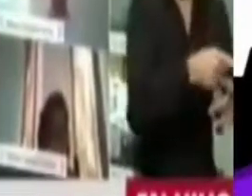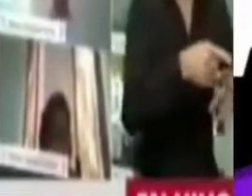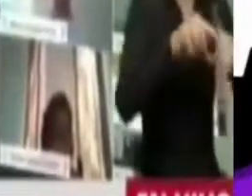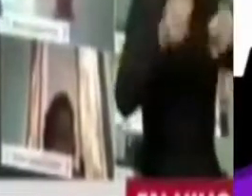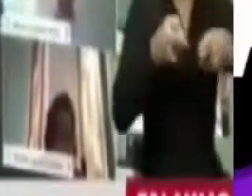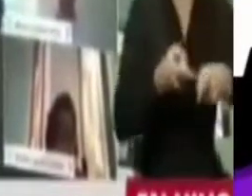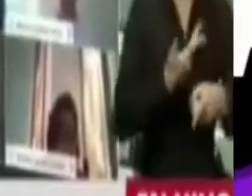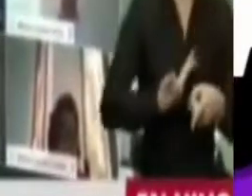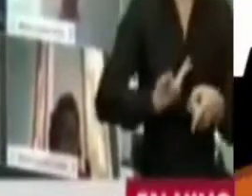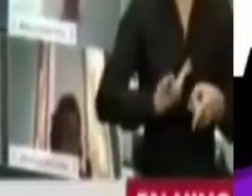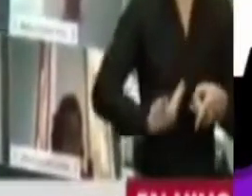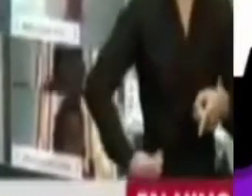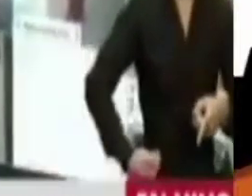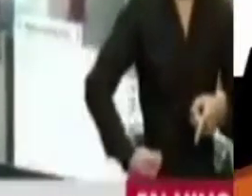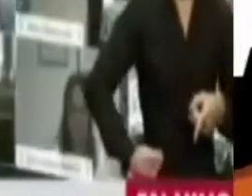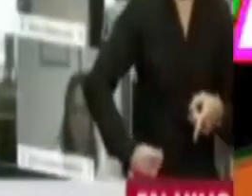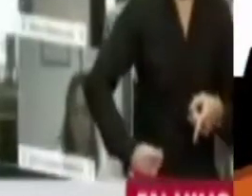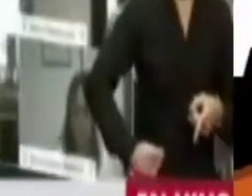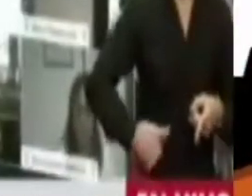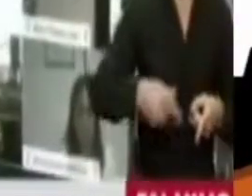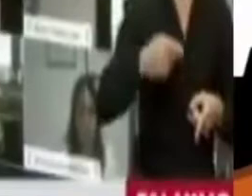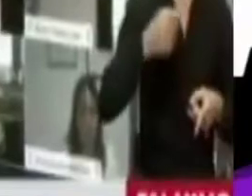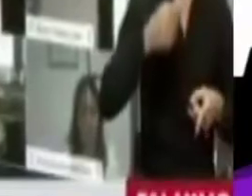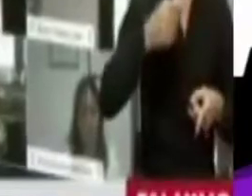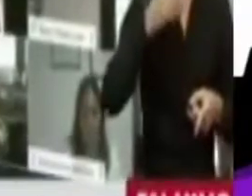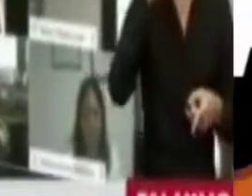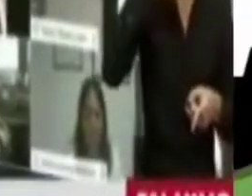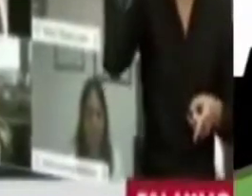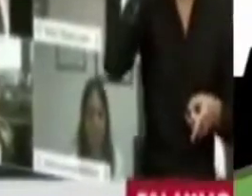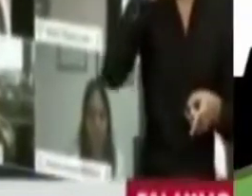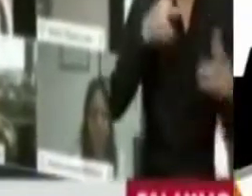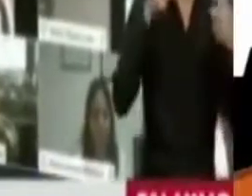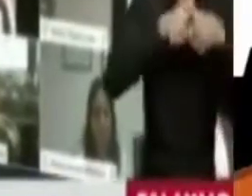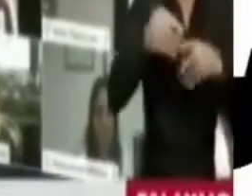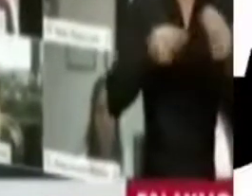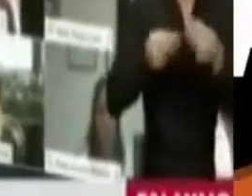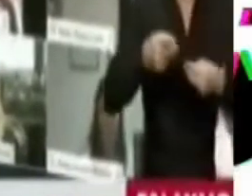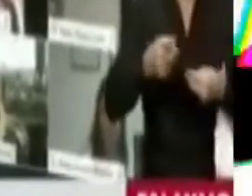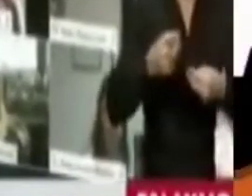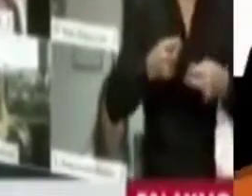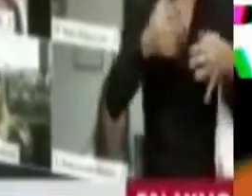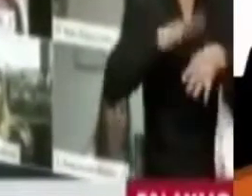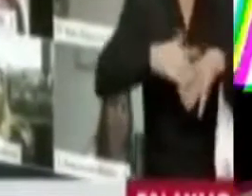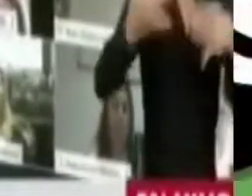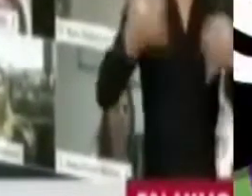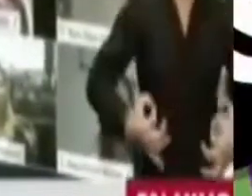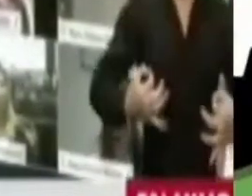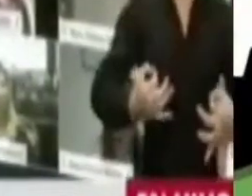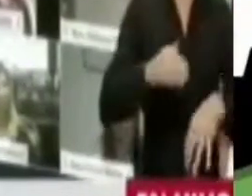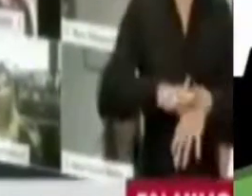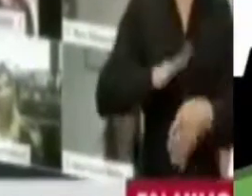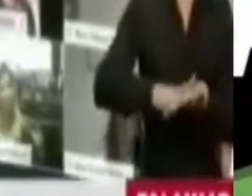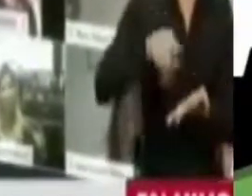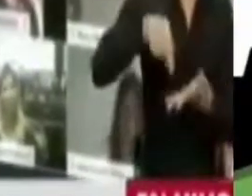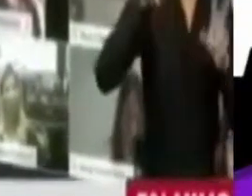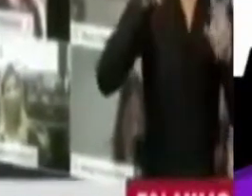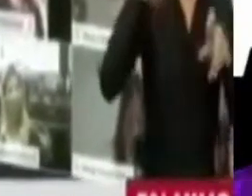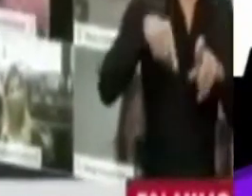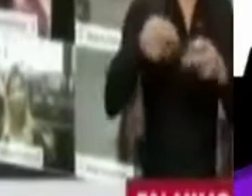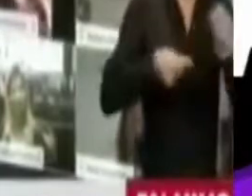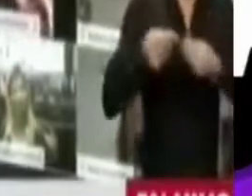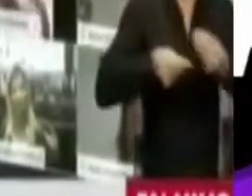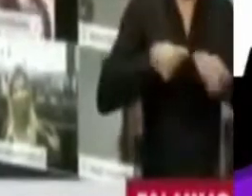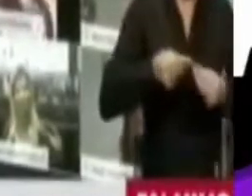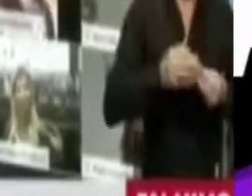dicta el fallo de que la nación debía pagarle a la provincia. Pasó muchísimo tiempo en el que San